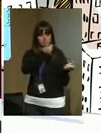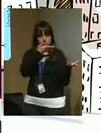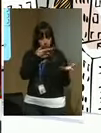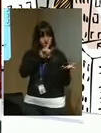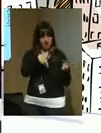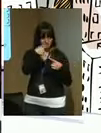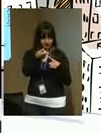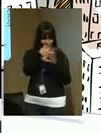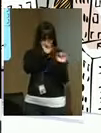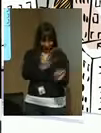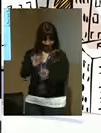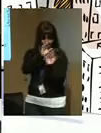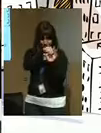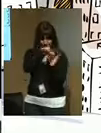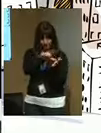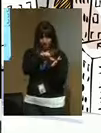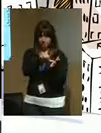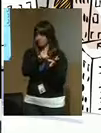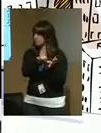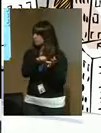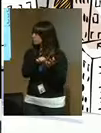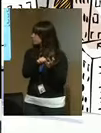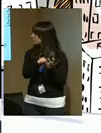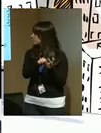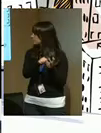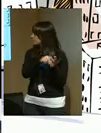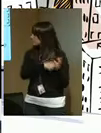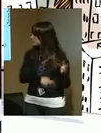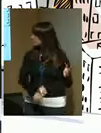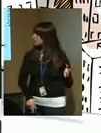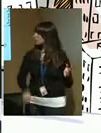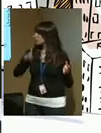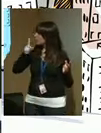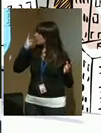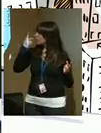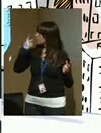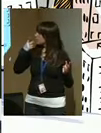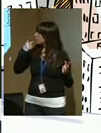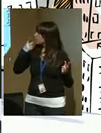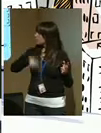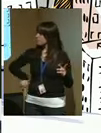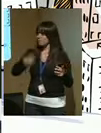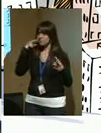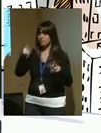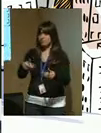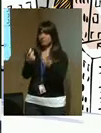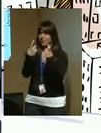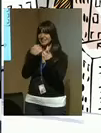ciudad. A raíz de la ley se nos ocurrió también que faltaba algo, que era